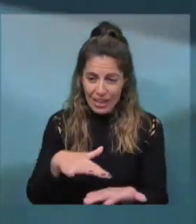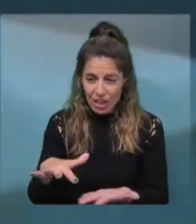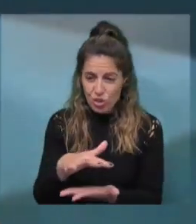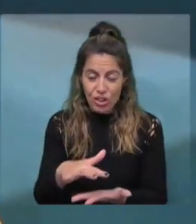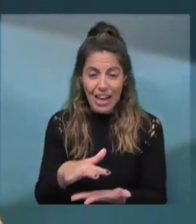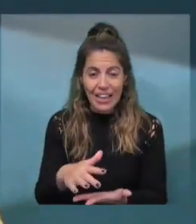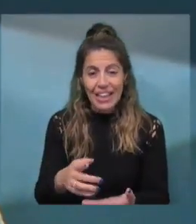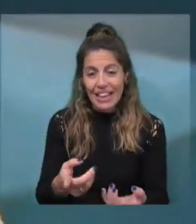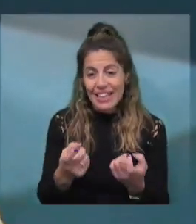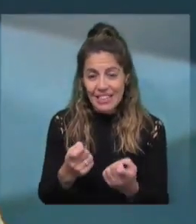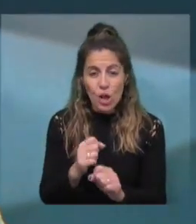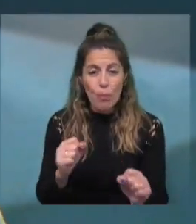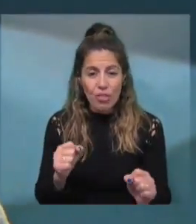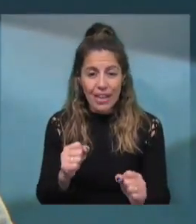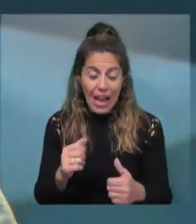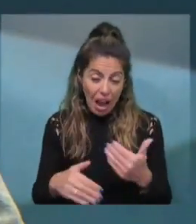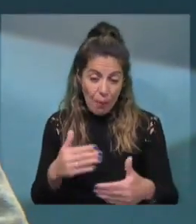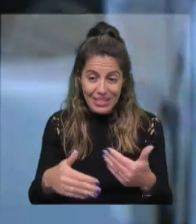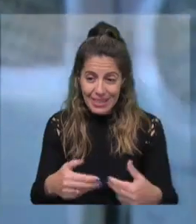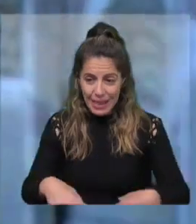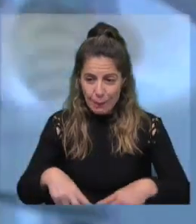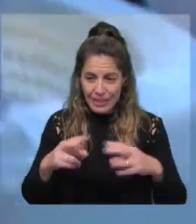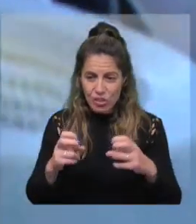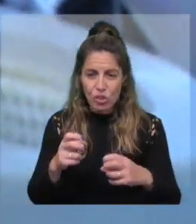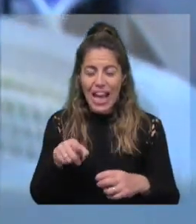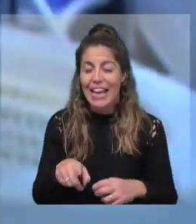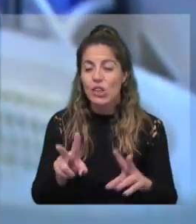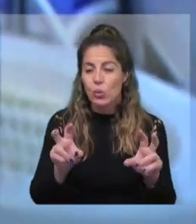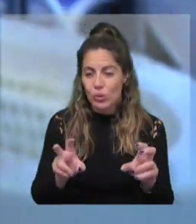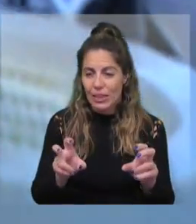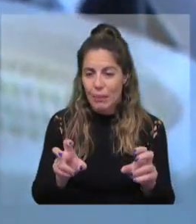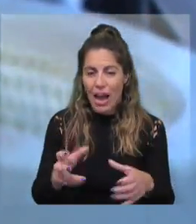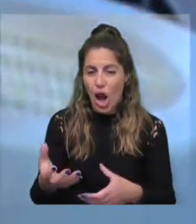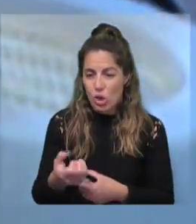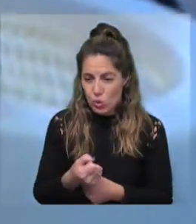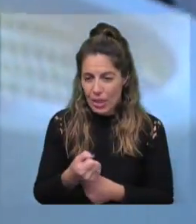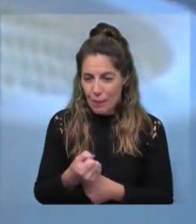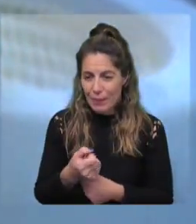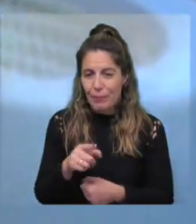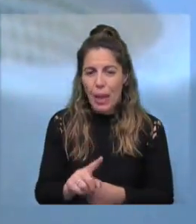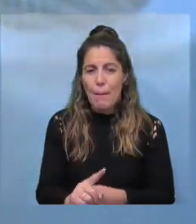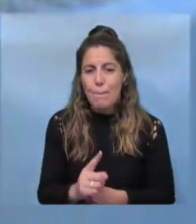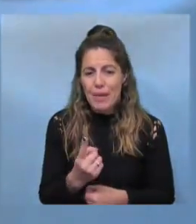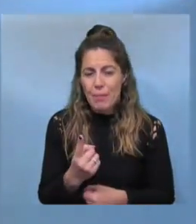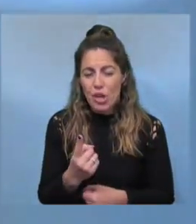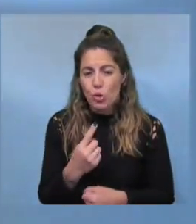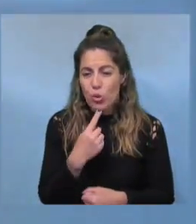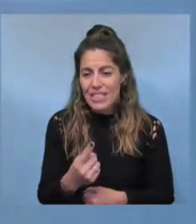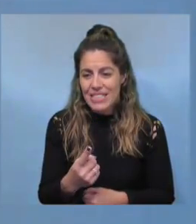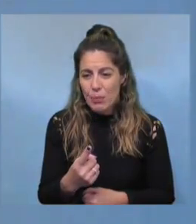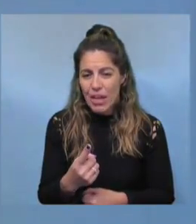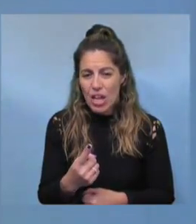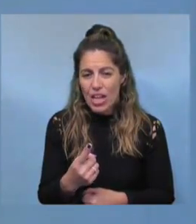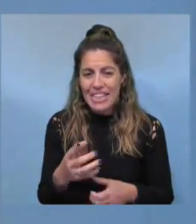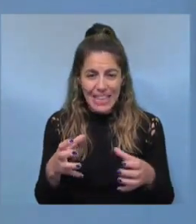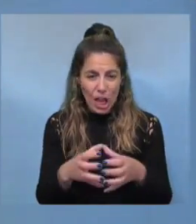necesario para poder llevar a cabo la investigación. Porque ahí hay un tema, ¿no? Y ayúdame en esto, María. Primero que nada, GASMA, que tú lo nombraste, es lo que decíamos, ¿no? El